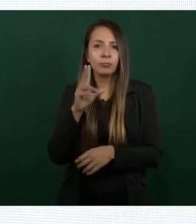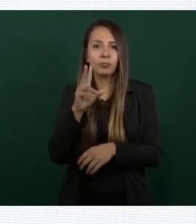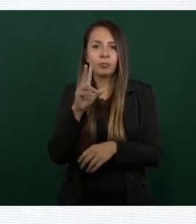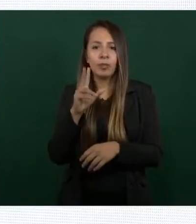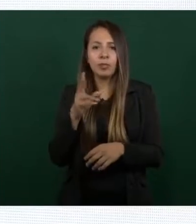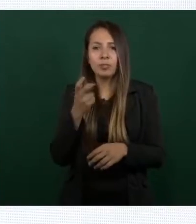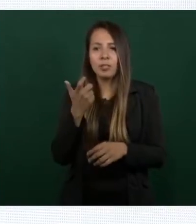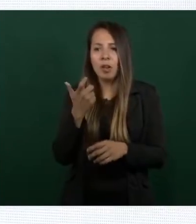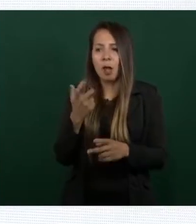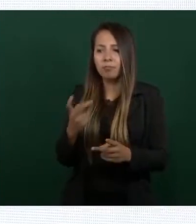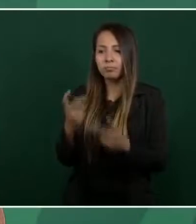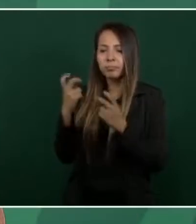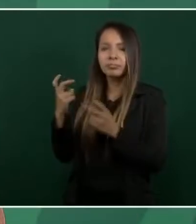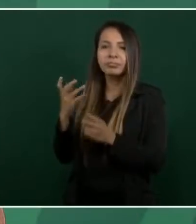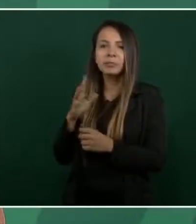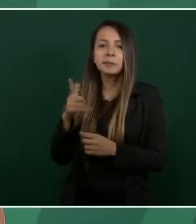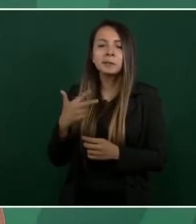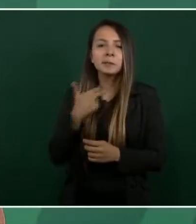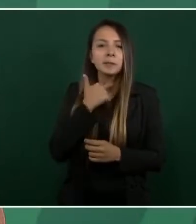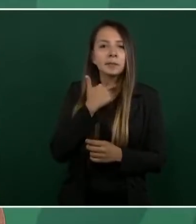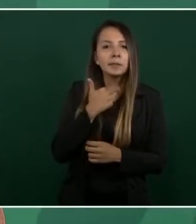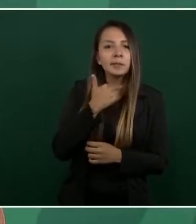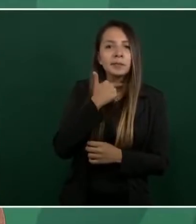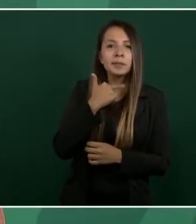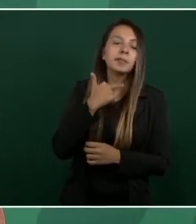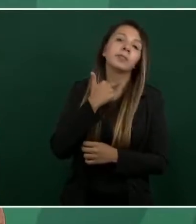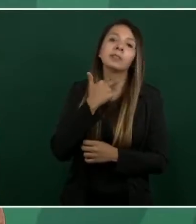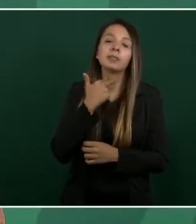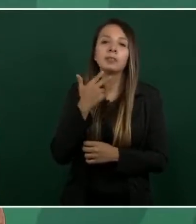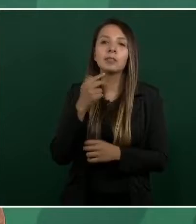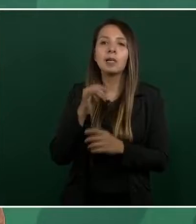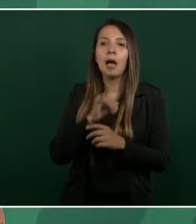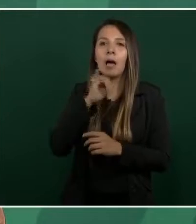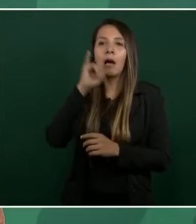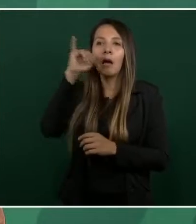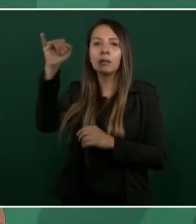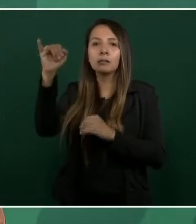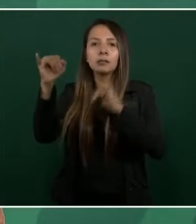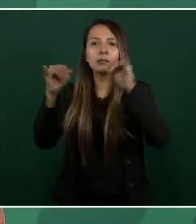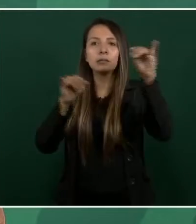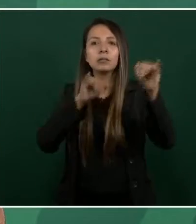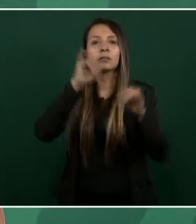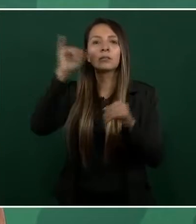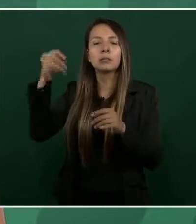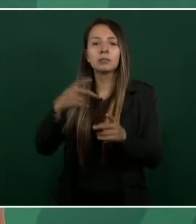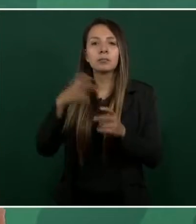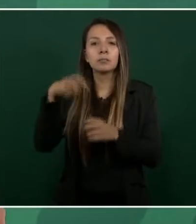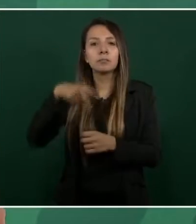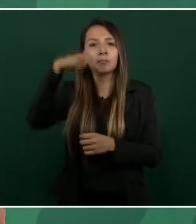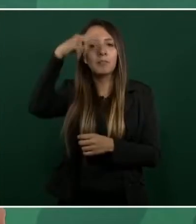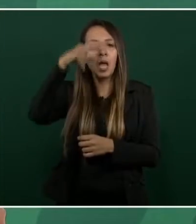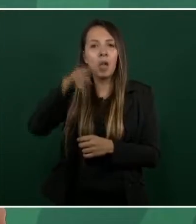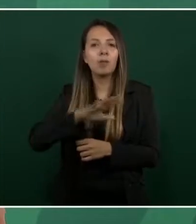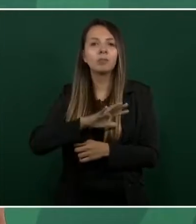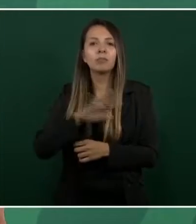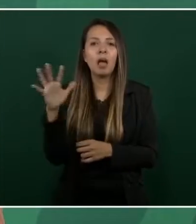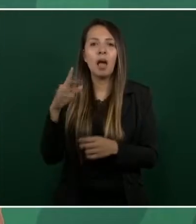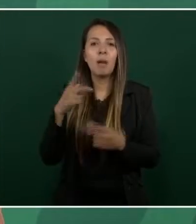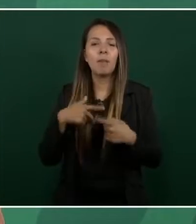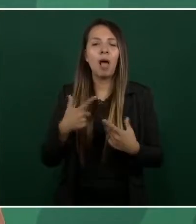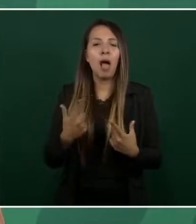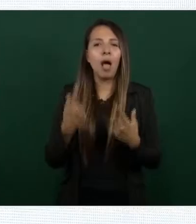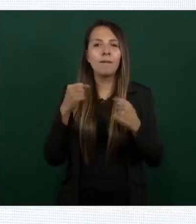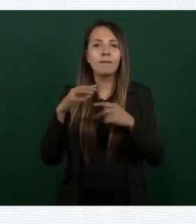Se tienen que ir más lejos a robar. Ya México no es tierra de conquista.